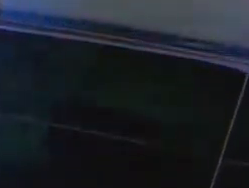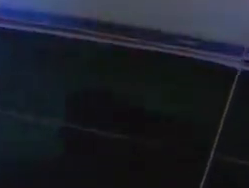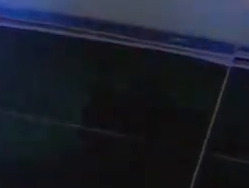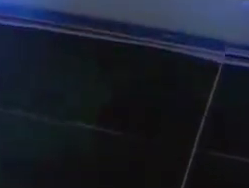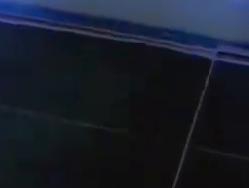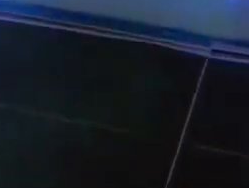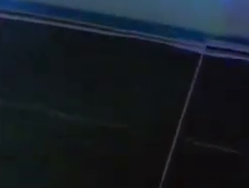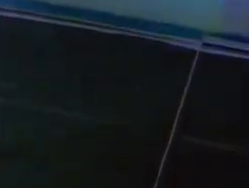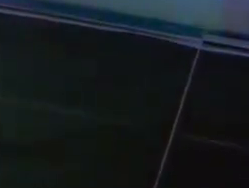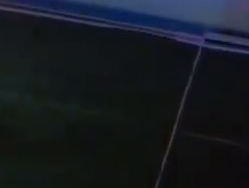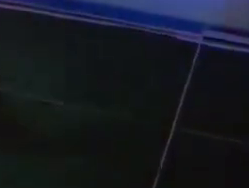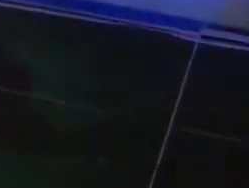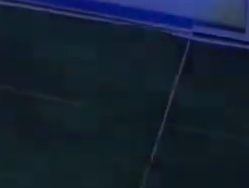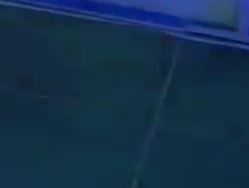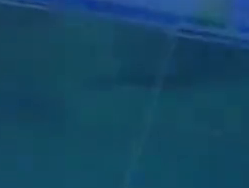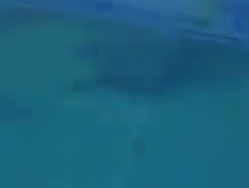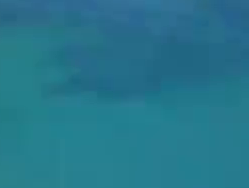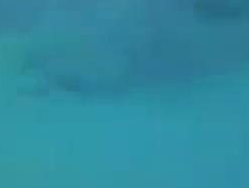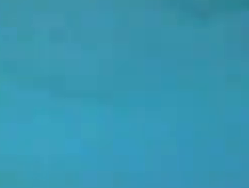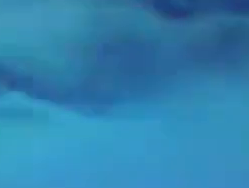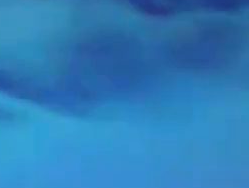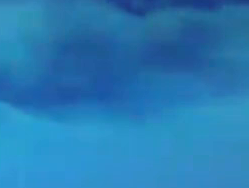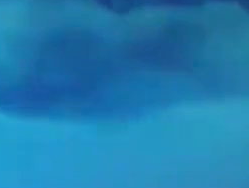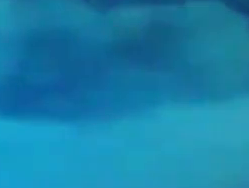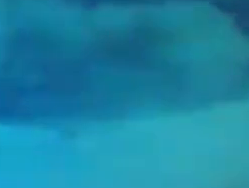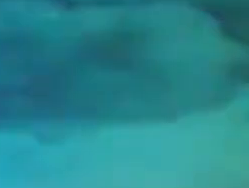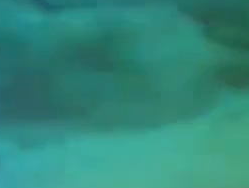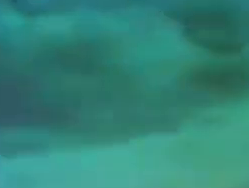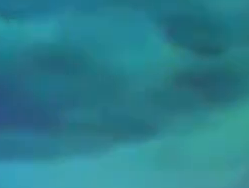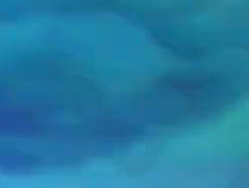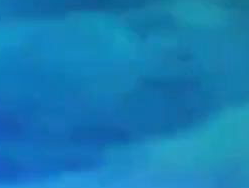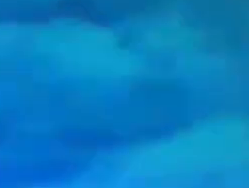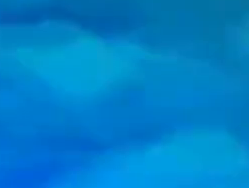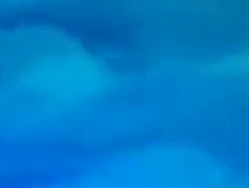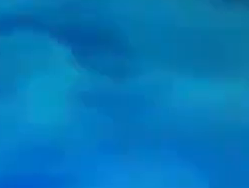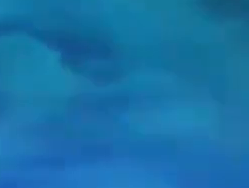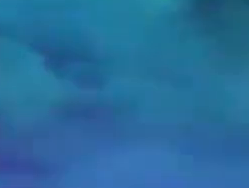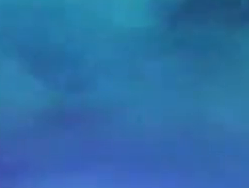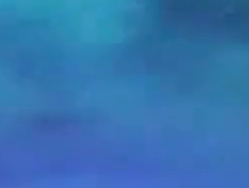universo en casa. La realidad